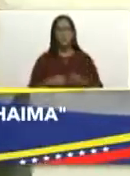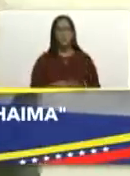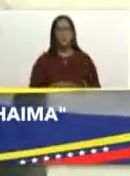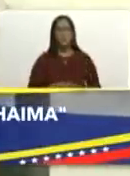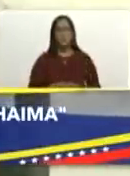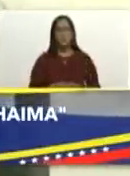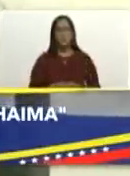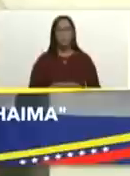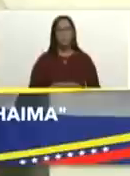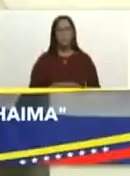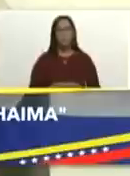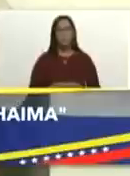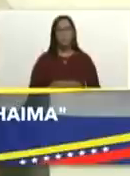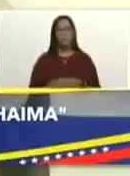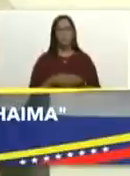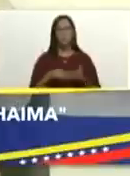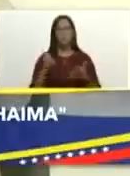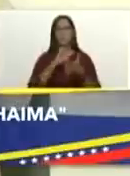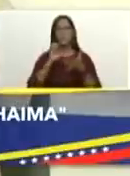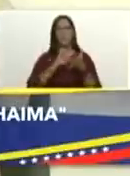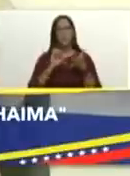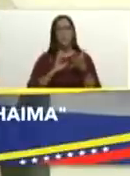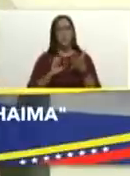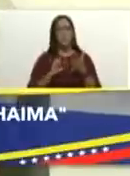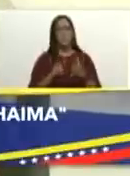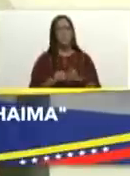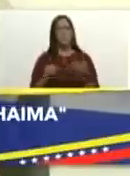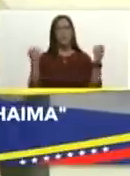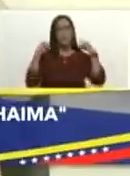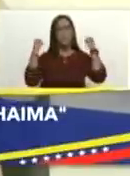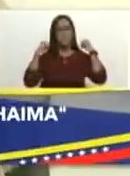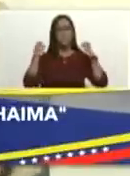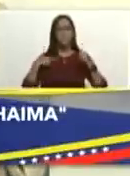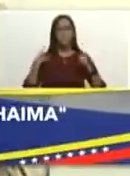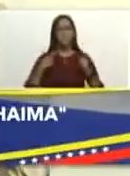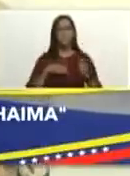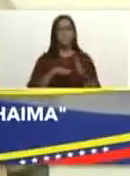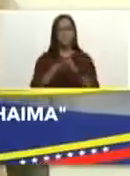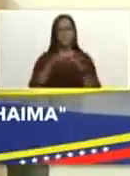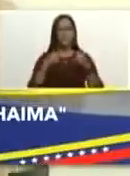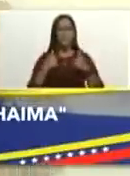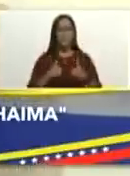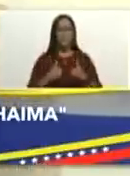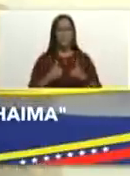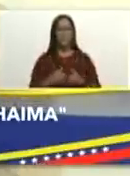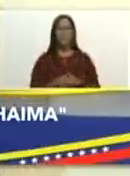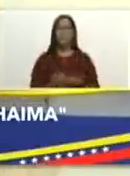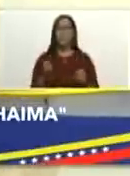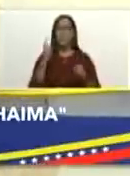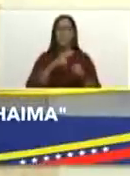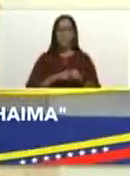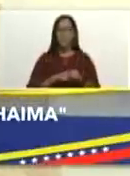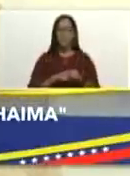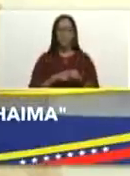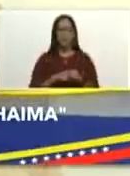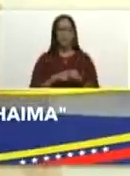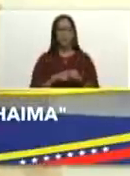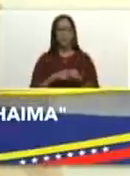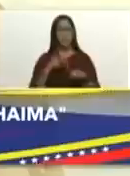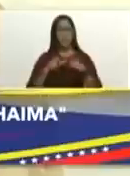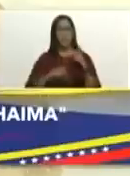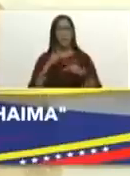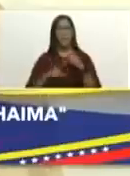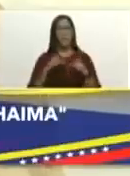que es este ensayo, que tiene que salir bien, que es vincular la